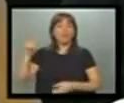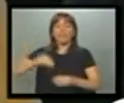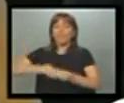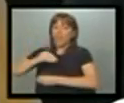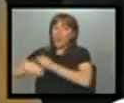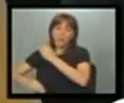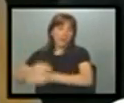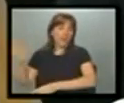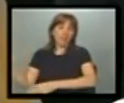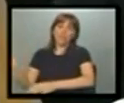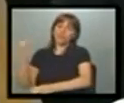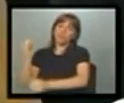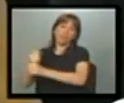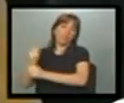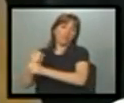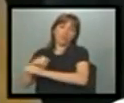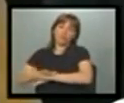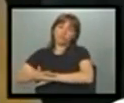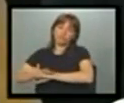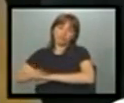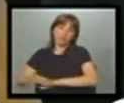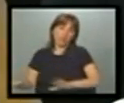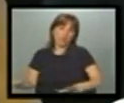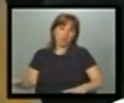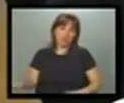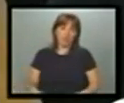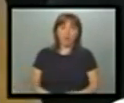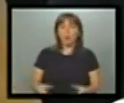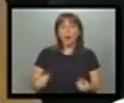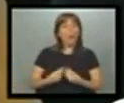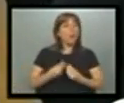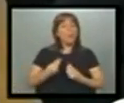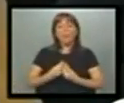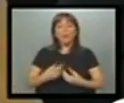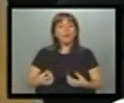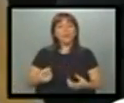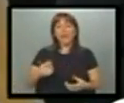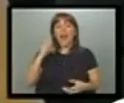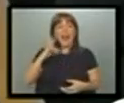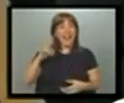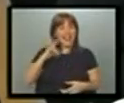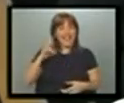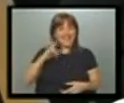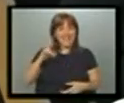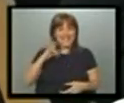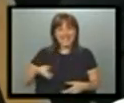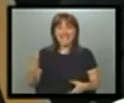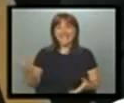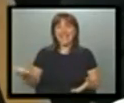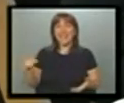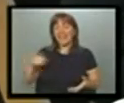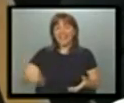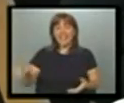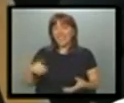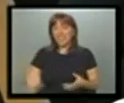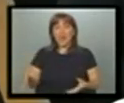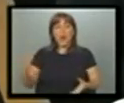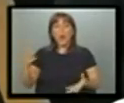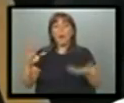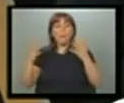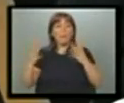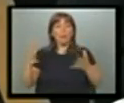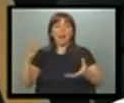en la producción lechera es donde más mano de obra existe. Desde los dueños de establecimiento, que en muchos